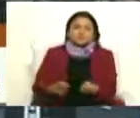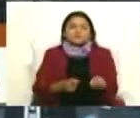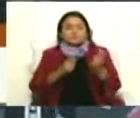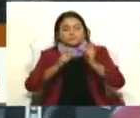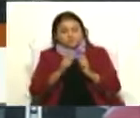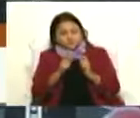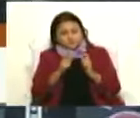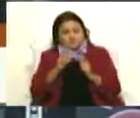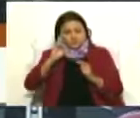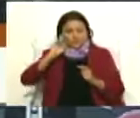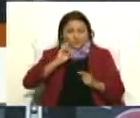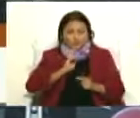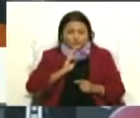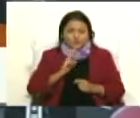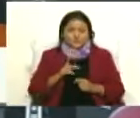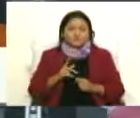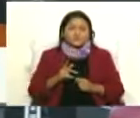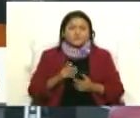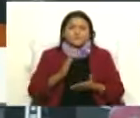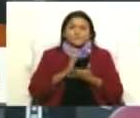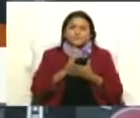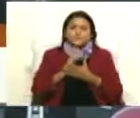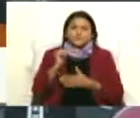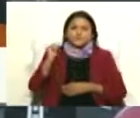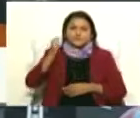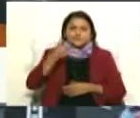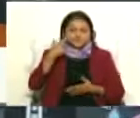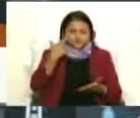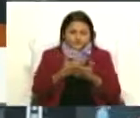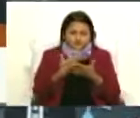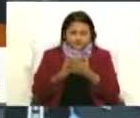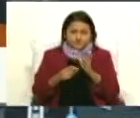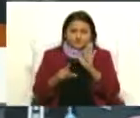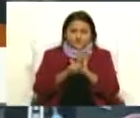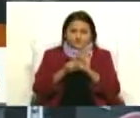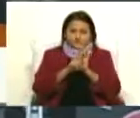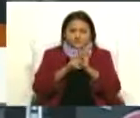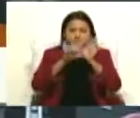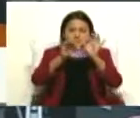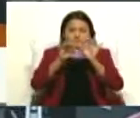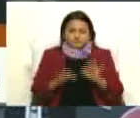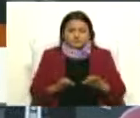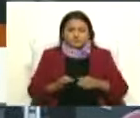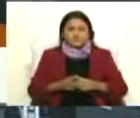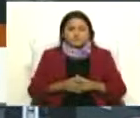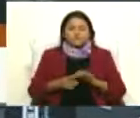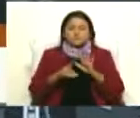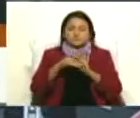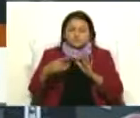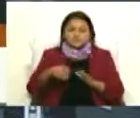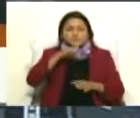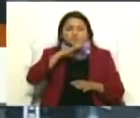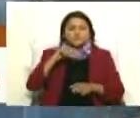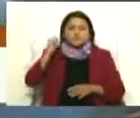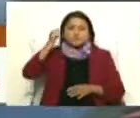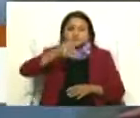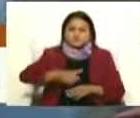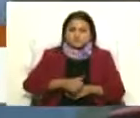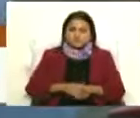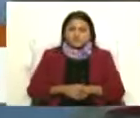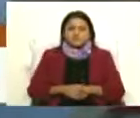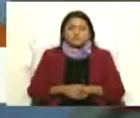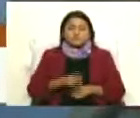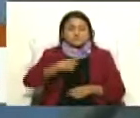padre libertador. Siempre hemos tenido títulos jurídicos, siempre hemos tenido derechos históricos y no los